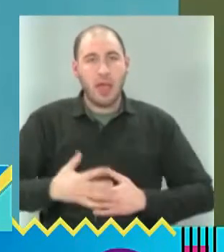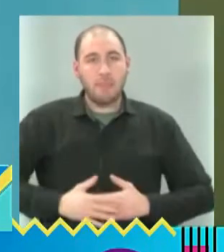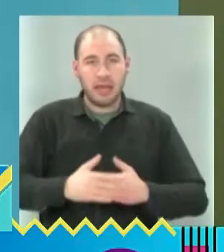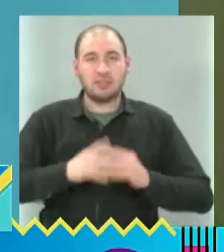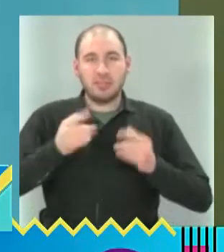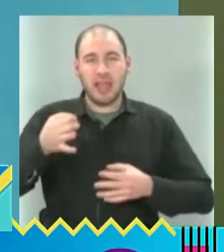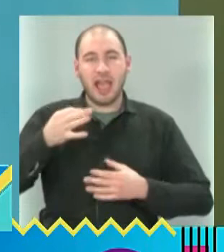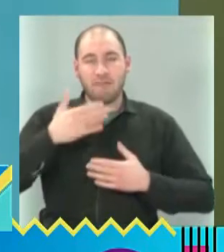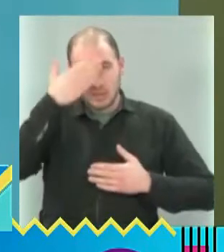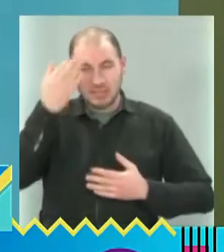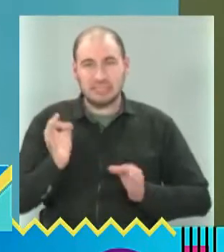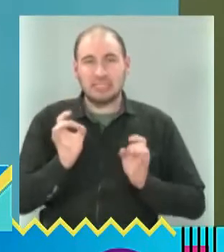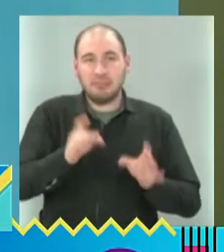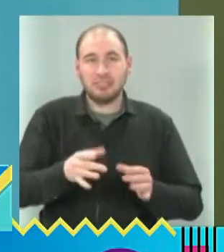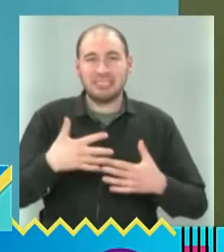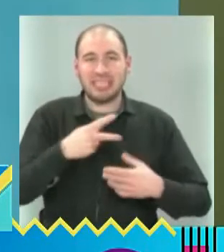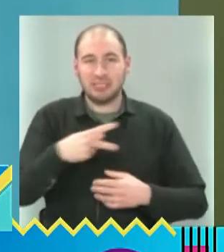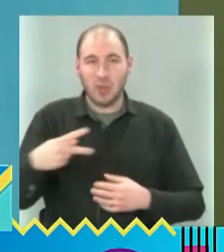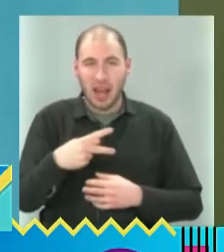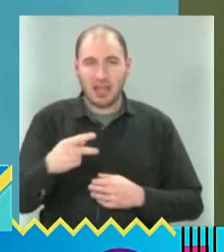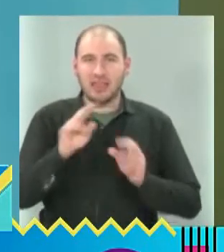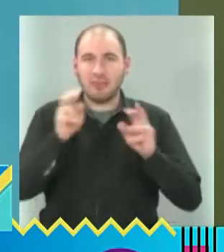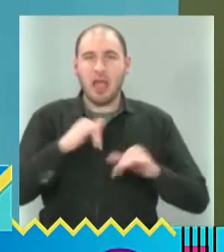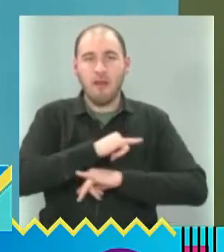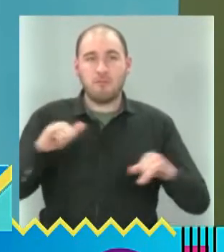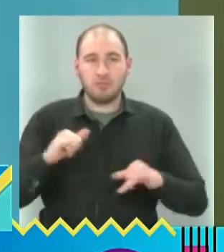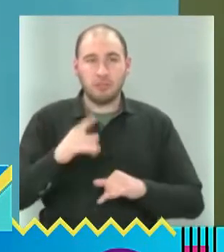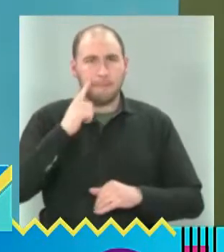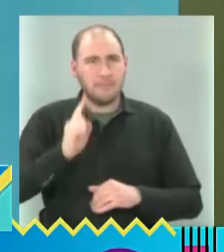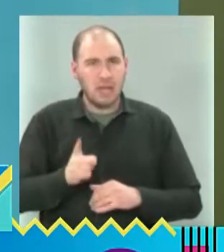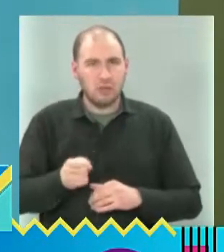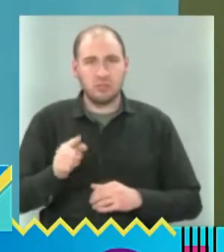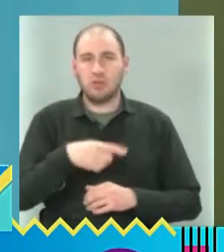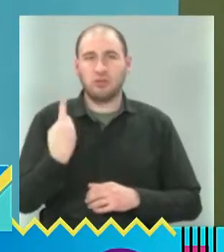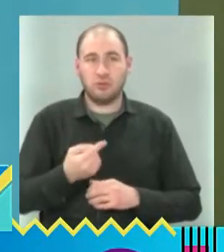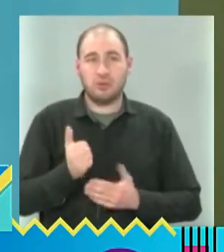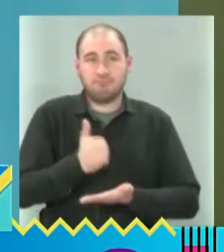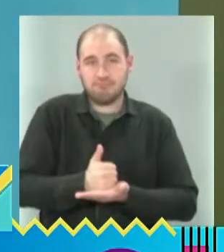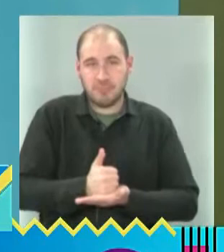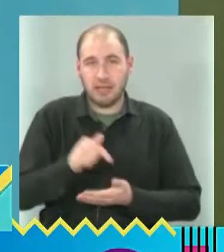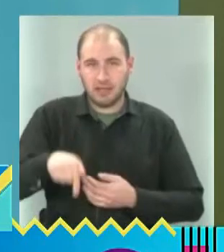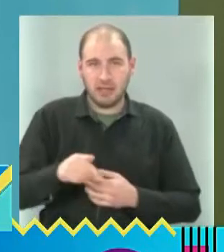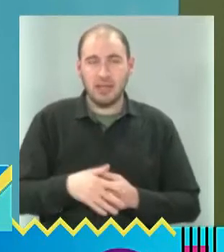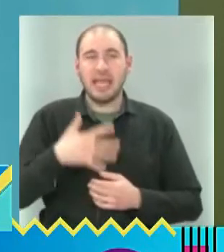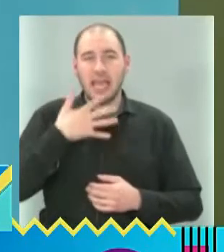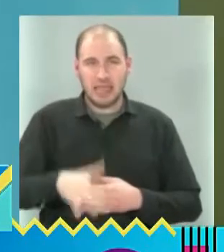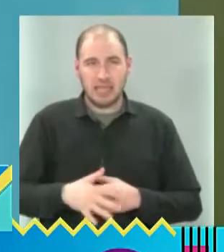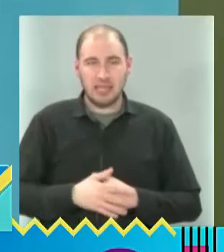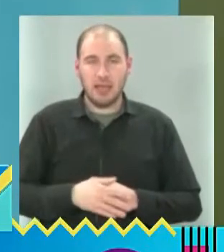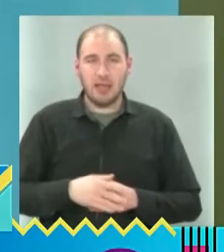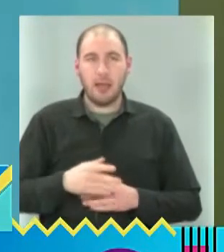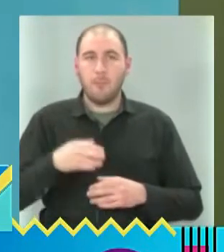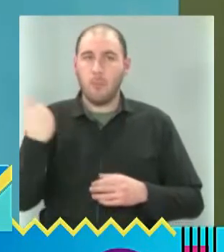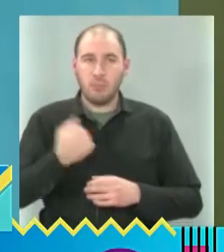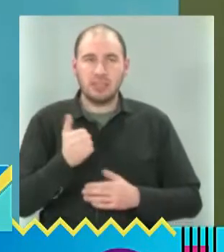y de enfermedades de transmisión sexual. Esto tiene que ver con información muy peligrosa y nosotros, desde el lugar en el que ocupamos y entendiendo el privilegio